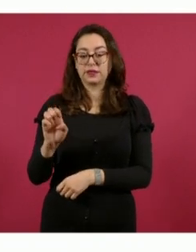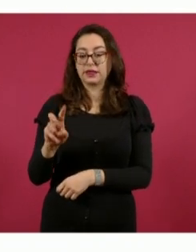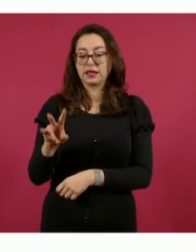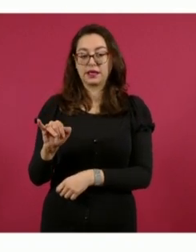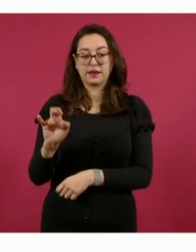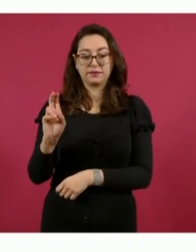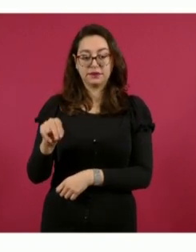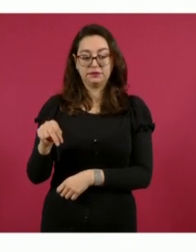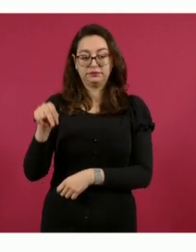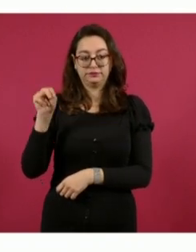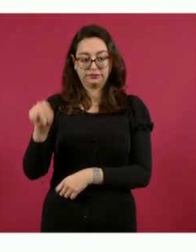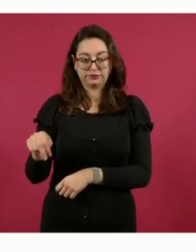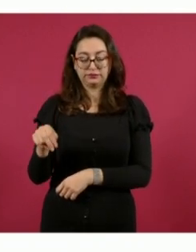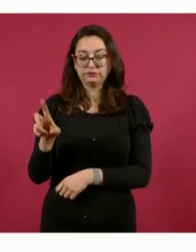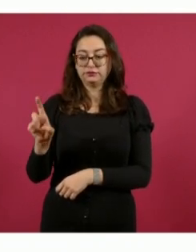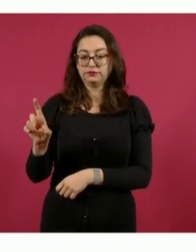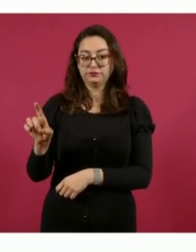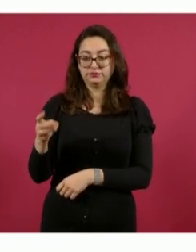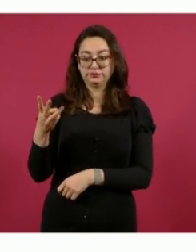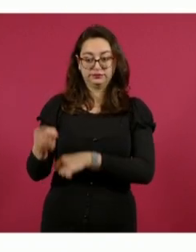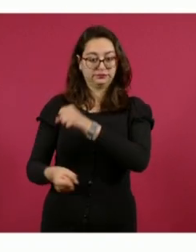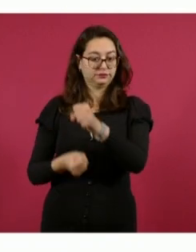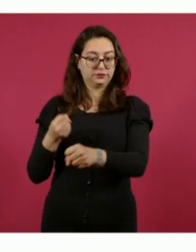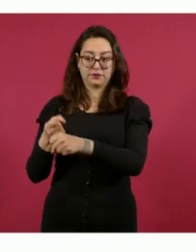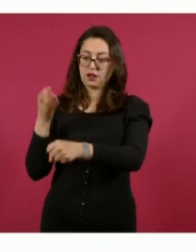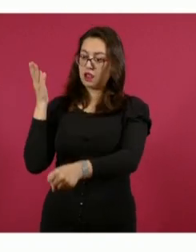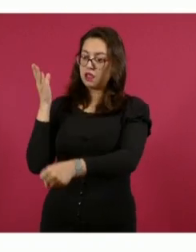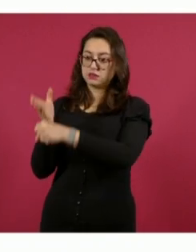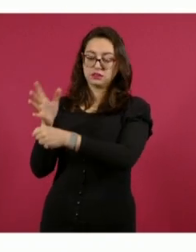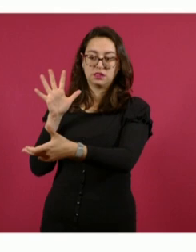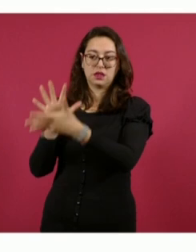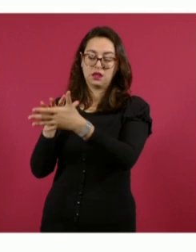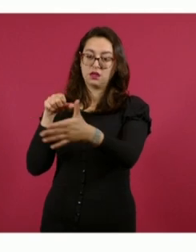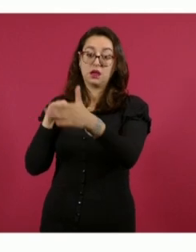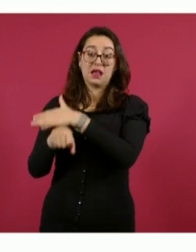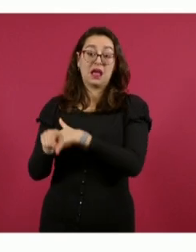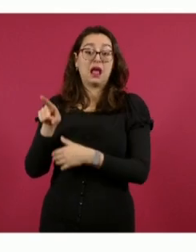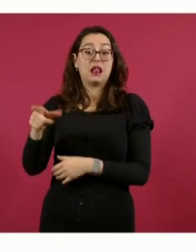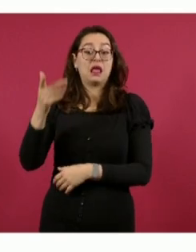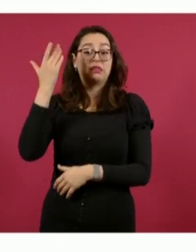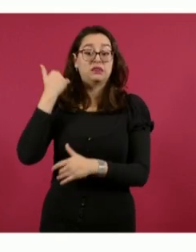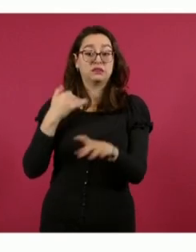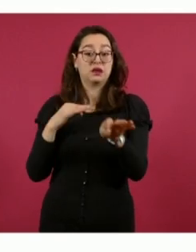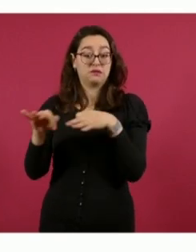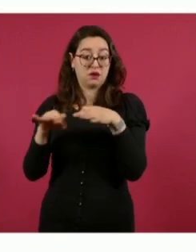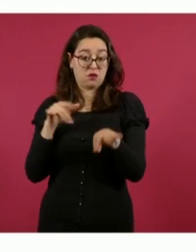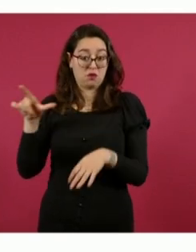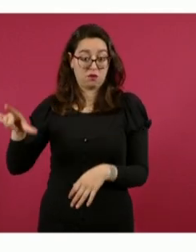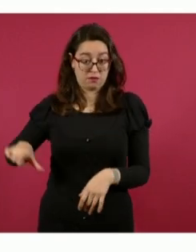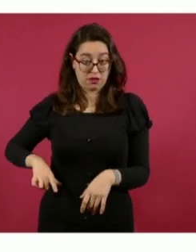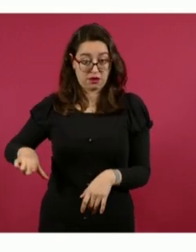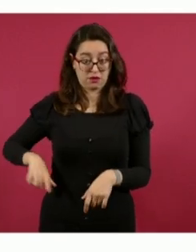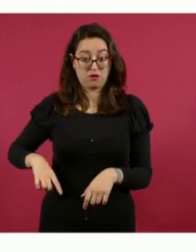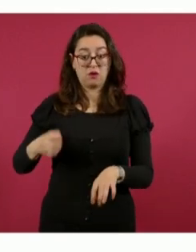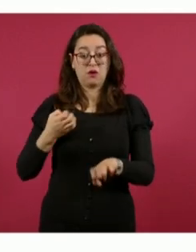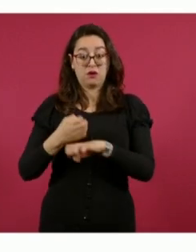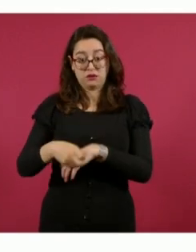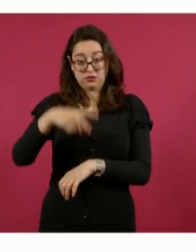a Kevin N., él era un servidor público en el municipio de Catzingo, Estado de México, mediante